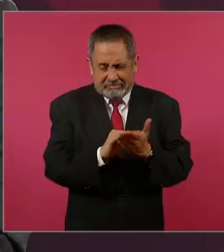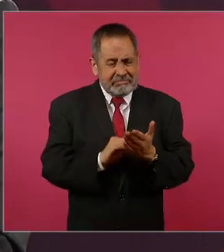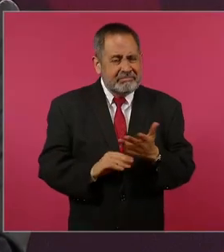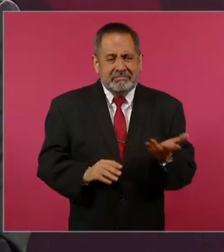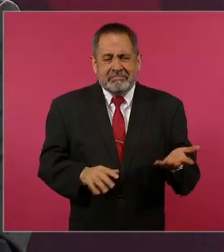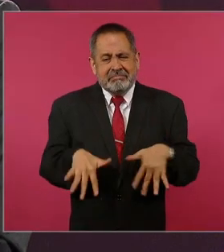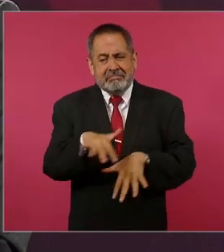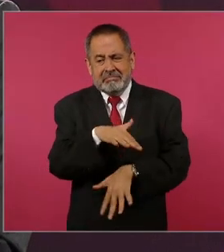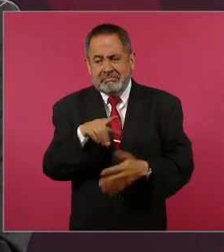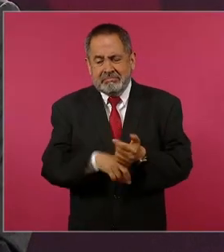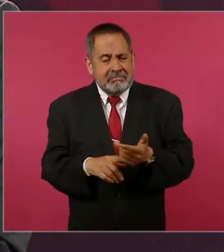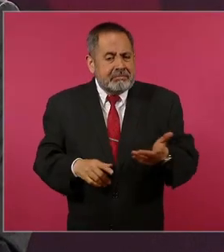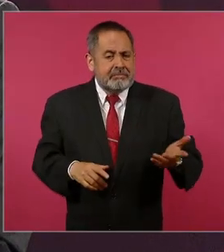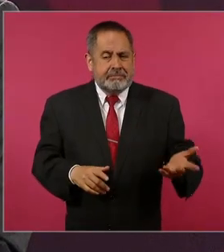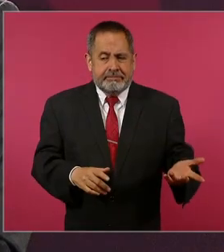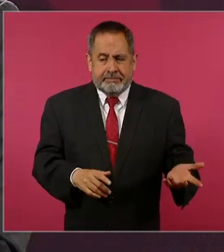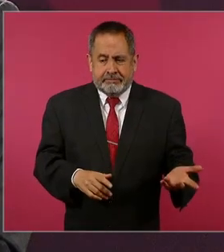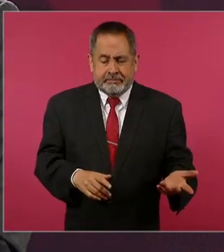legaloides?